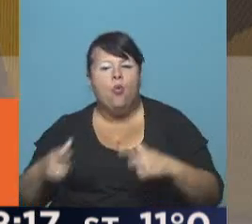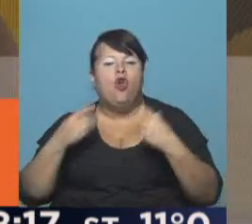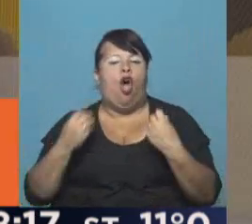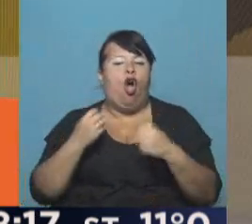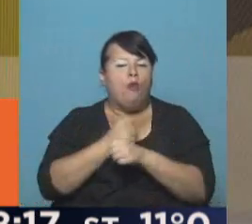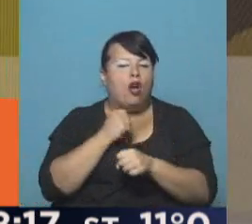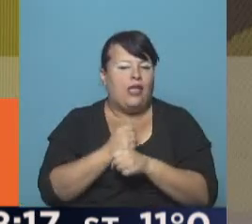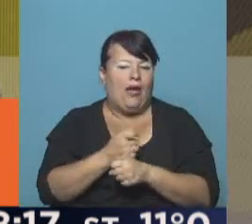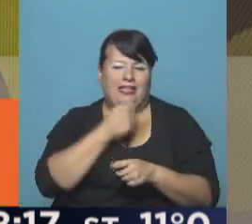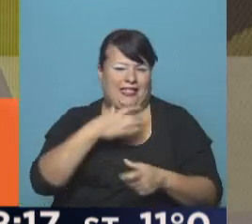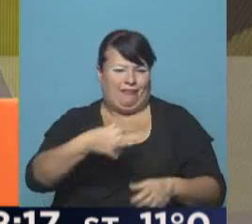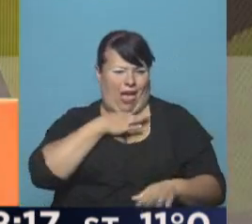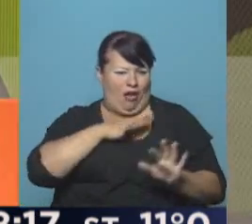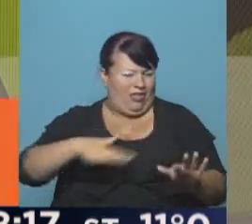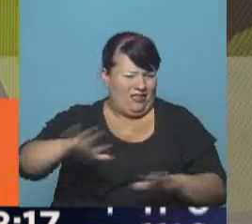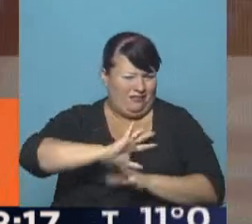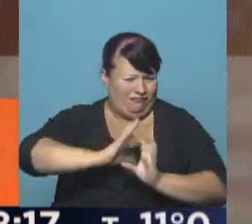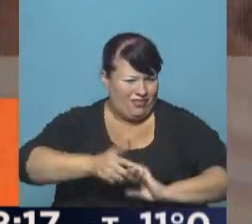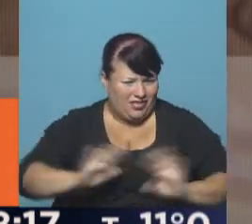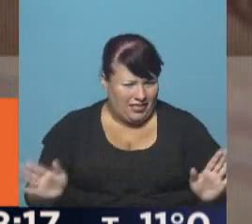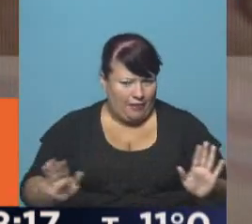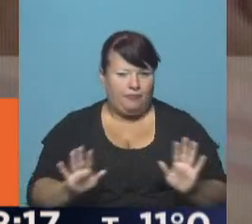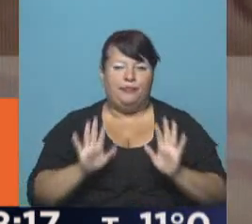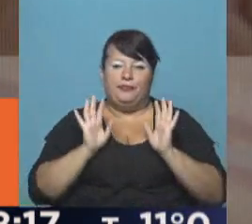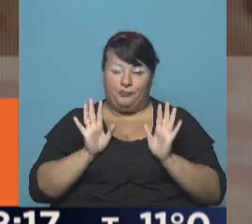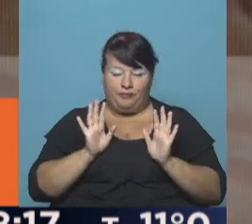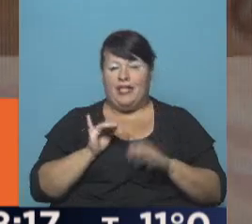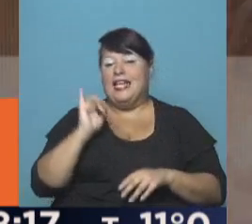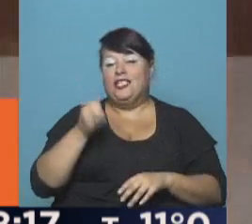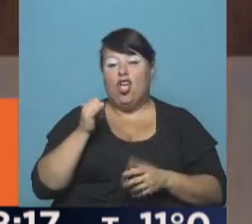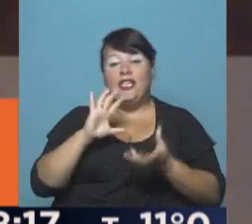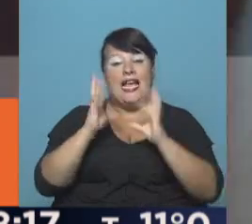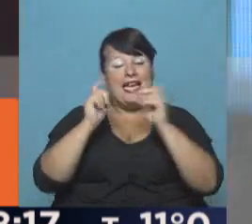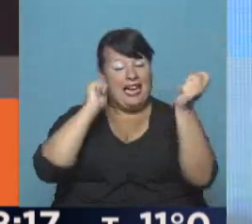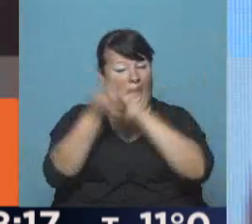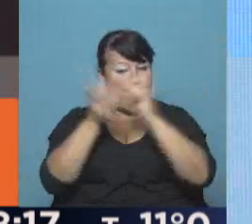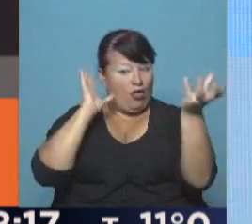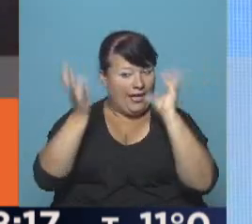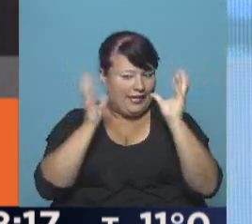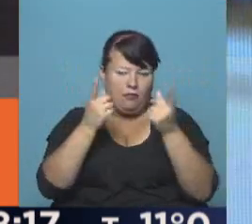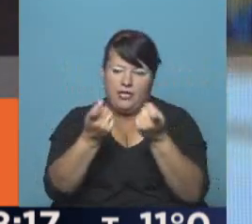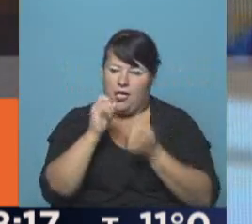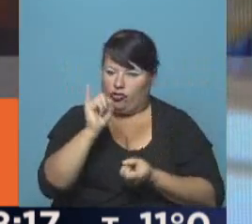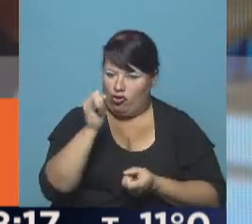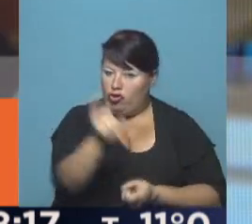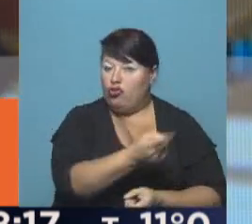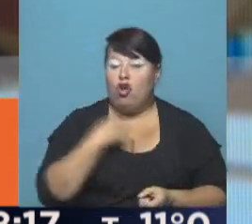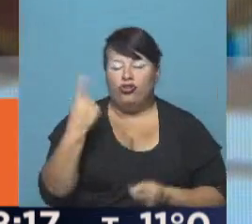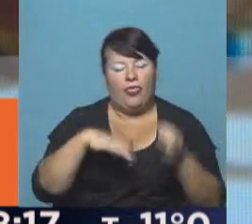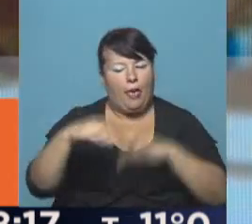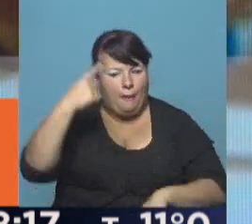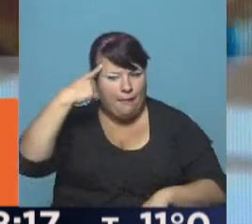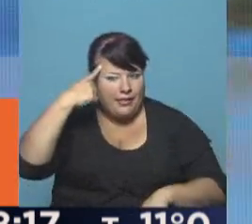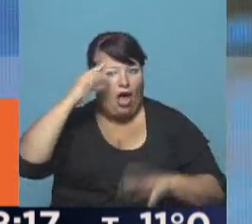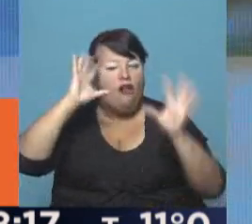trabaja cuando está devastada la zona a ver sin duda el cambio climático requiere que nosotros repensemos